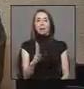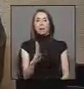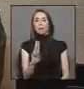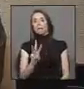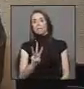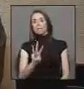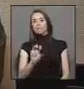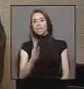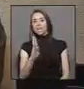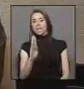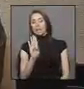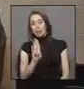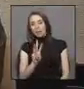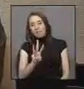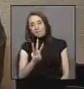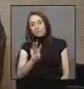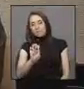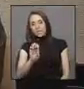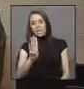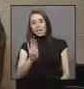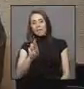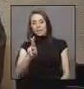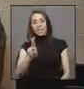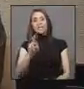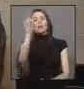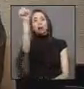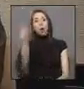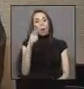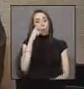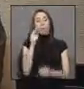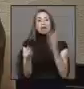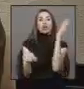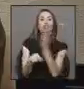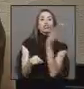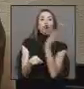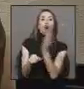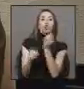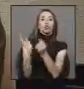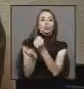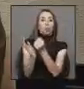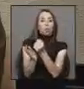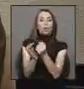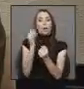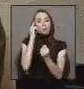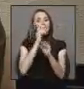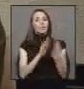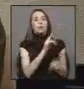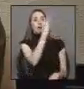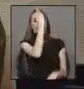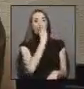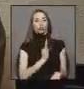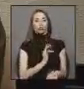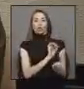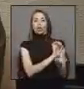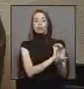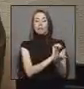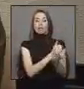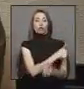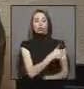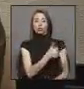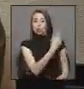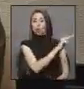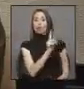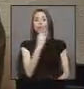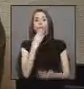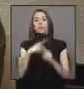tortura a un ser humano y que la tortura no sea exclusiva de agentes estatales. Y la razón de